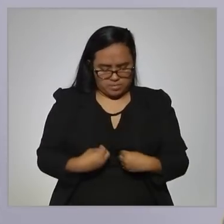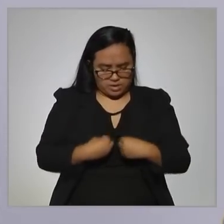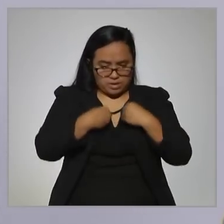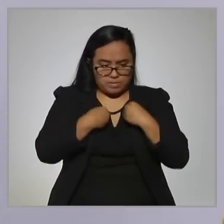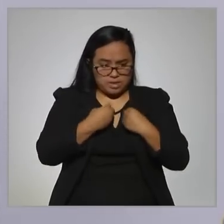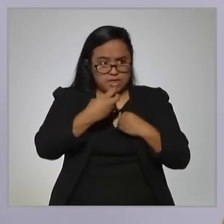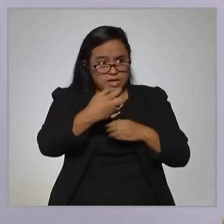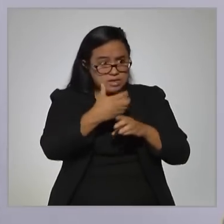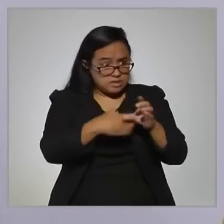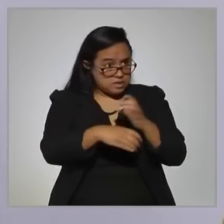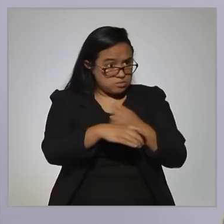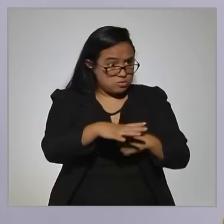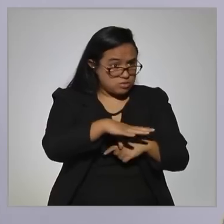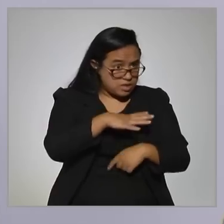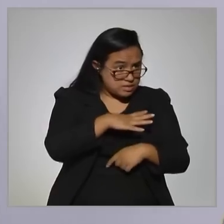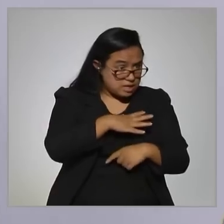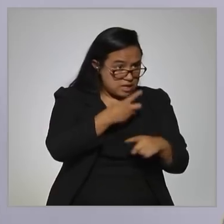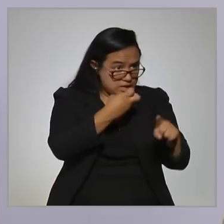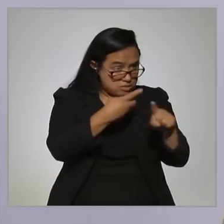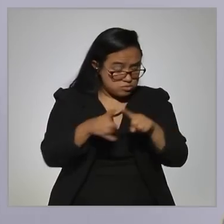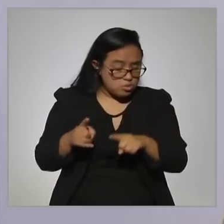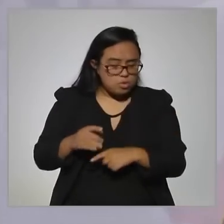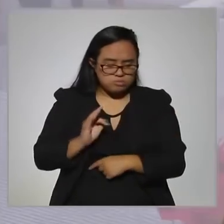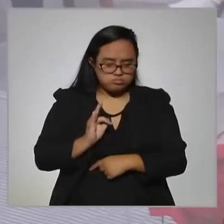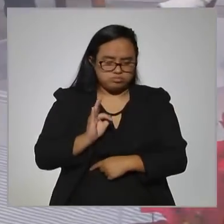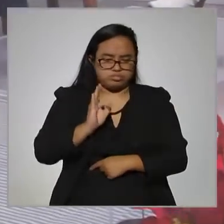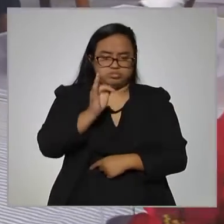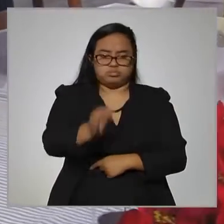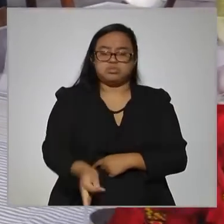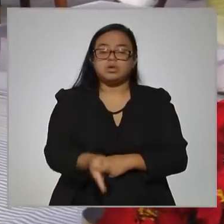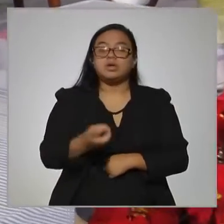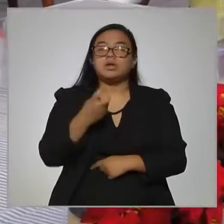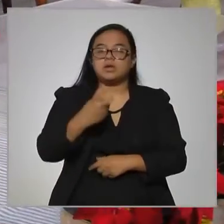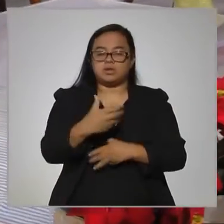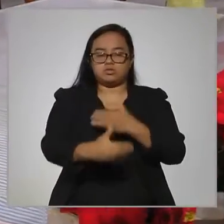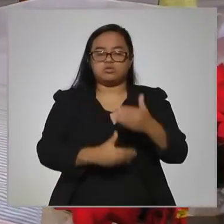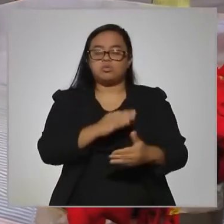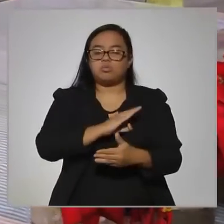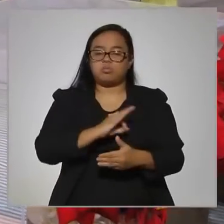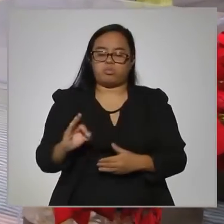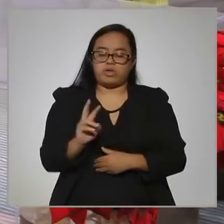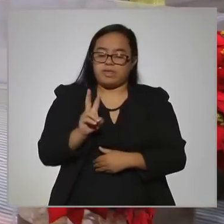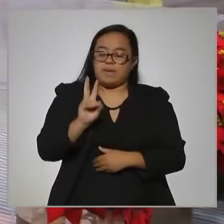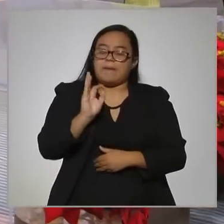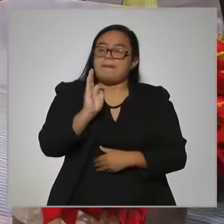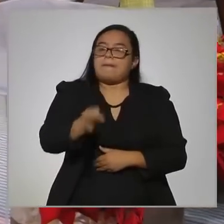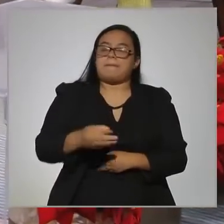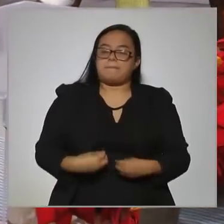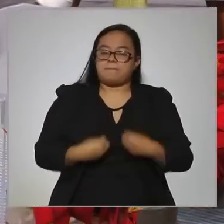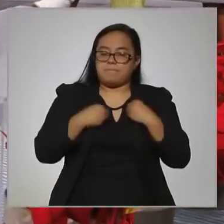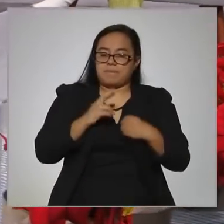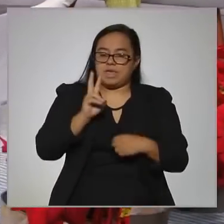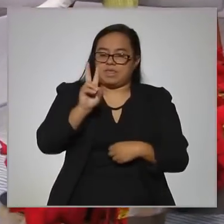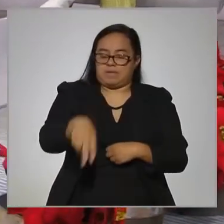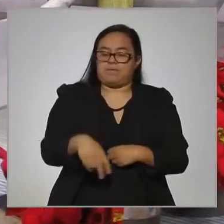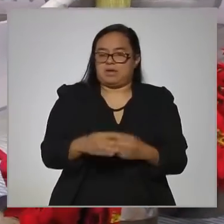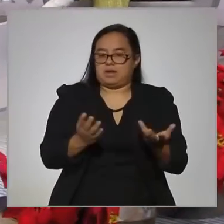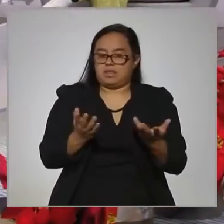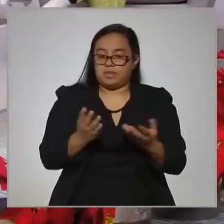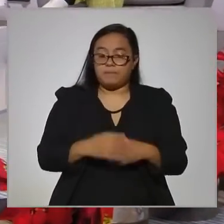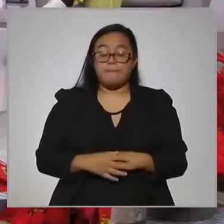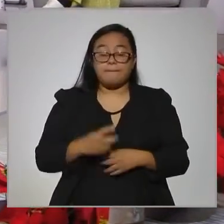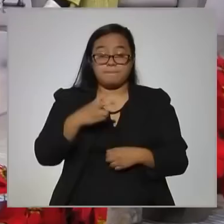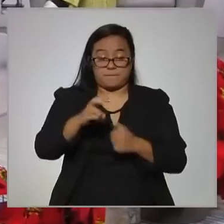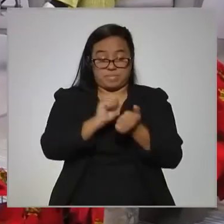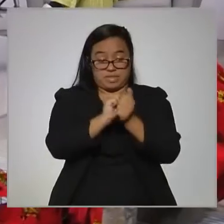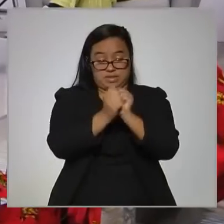lo que tengo o con lo que tengo y con base a ello empezar una nueva realidad. Entonces me parece que ese proceso de